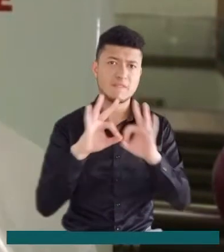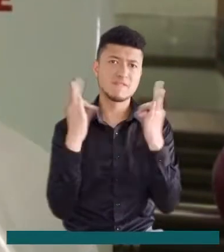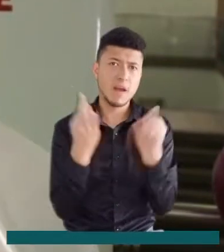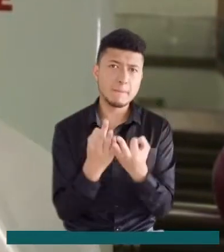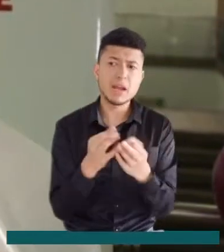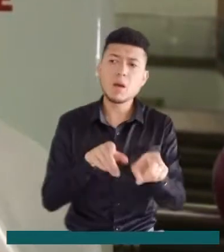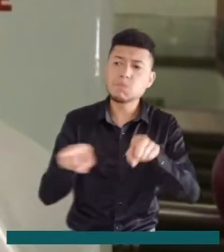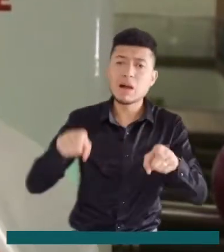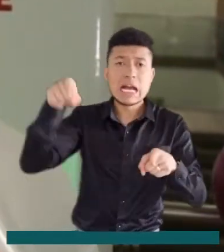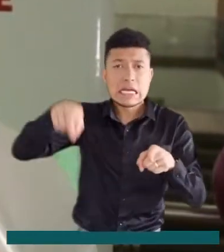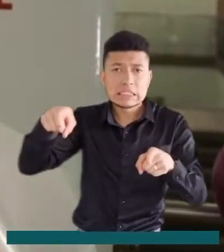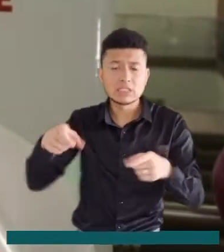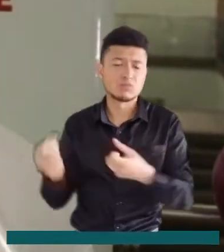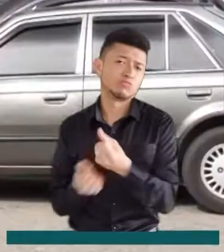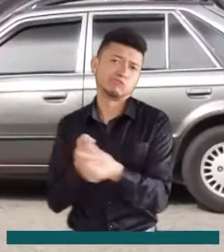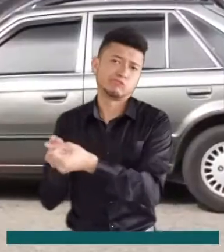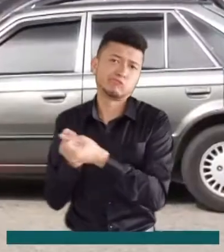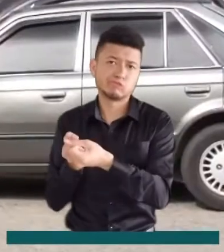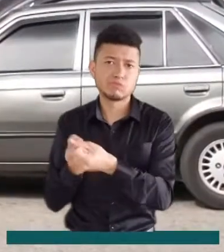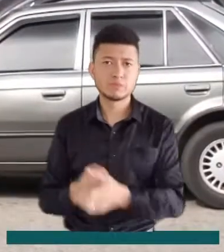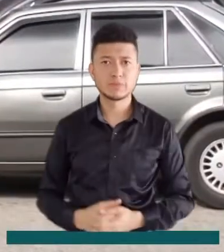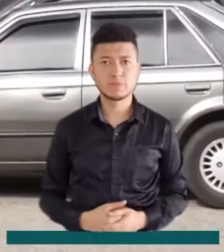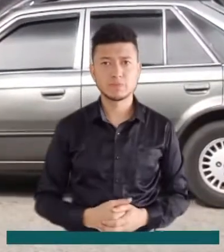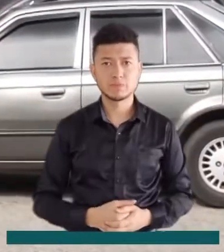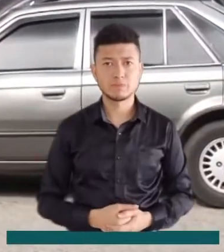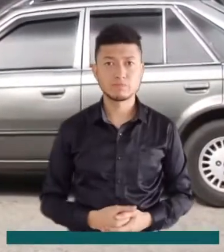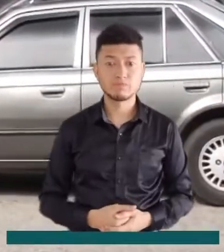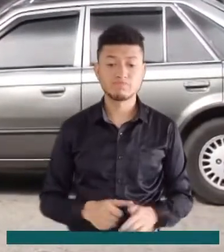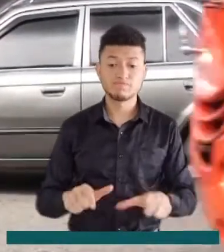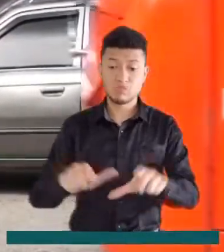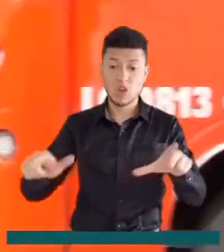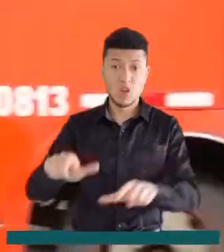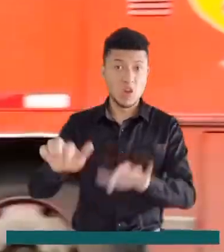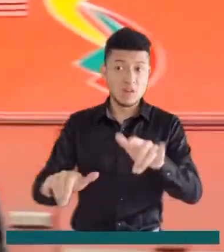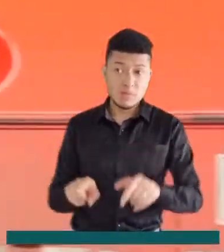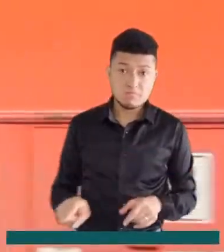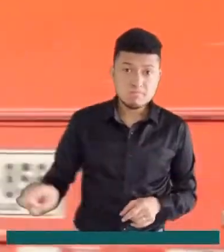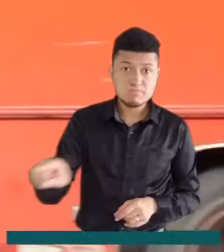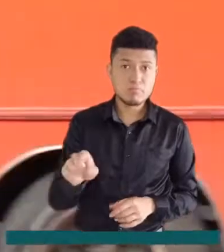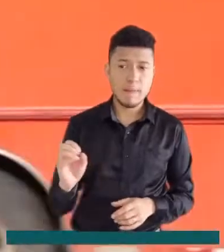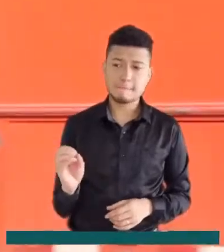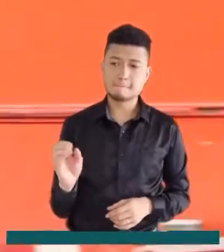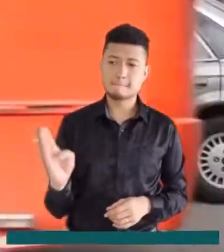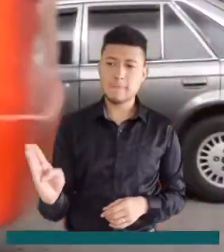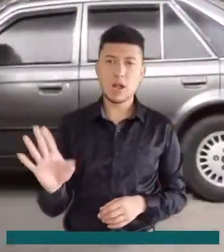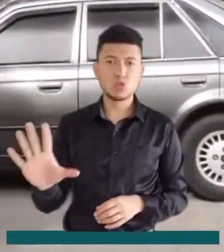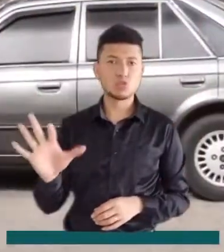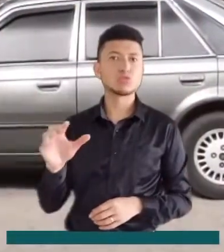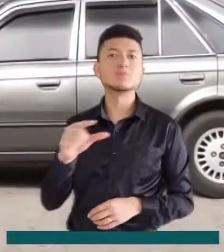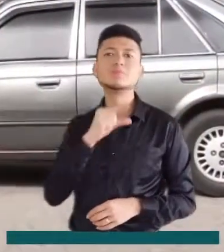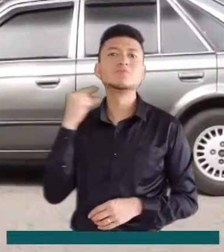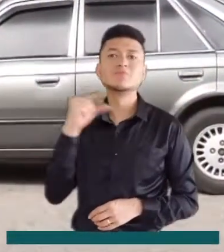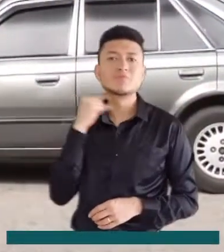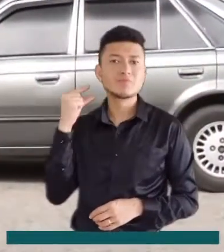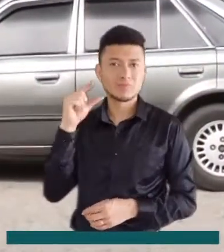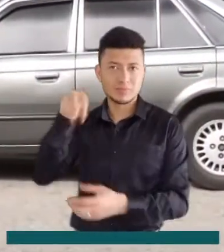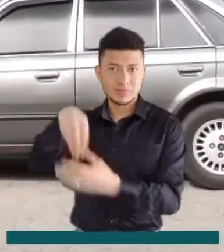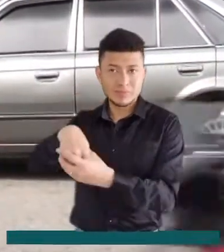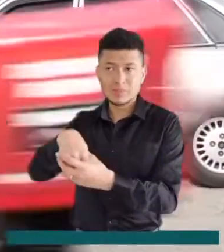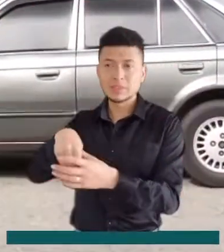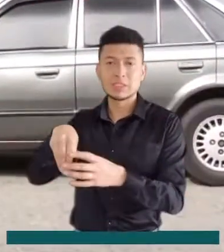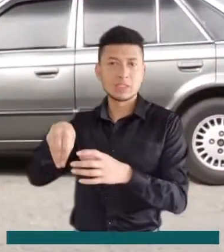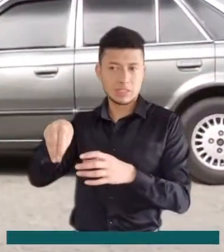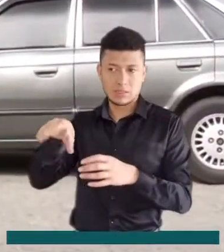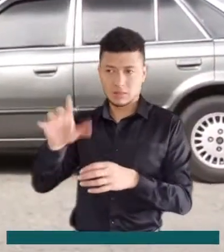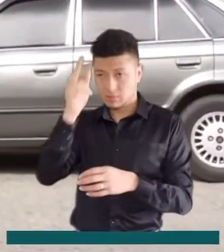en nuestras familias más necesitadas. En estas oficinas funciona el Banco Arquidiocesano de Alimentos de